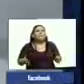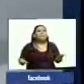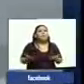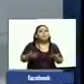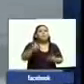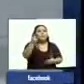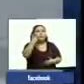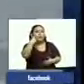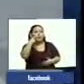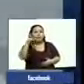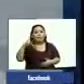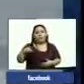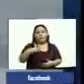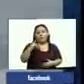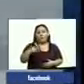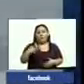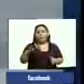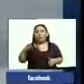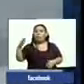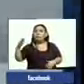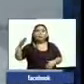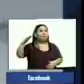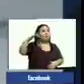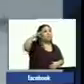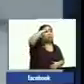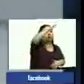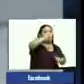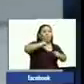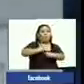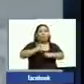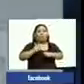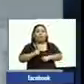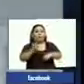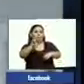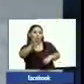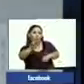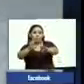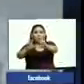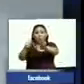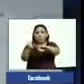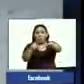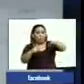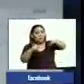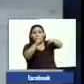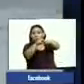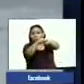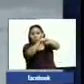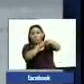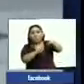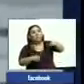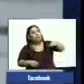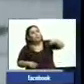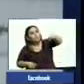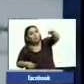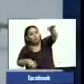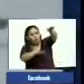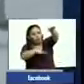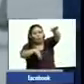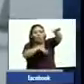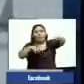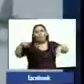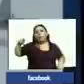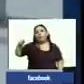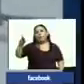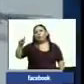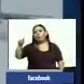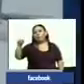en Chile y es que ha desaparecido un avión militar chileno con 38 personas a bordo tras salir de la ciudad de Punta Arenas en el